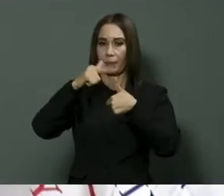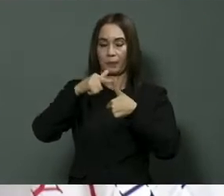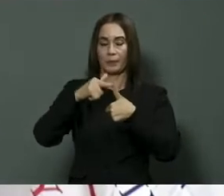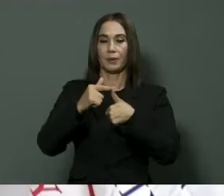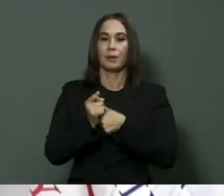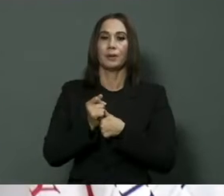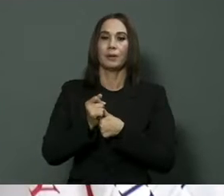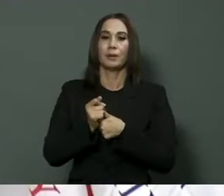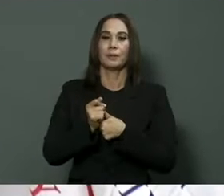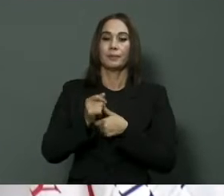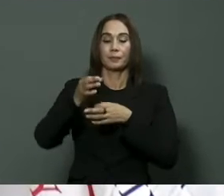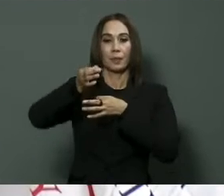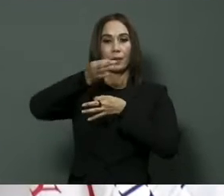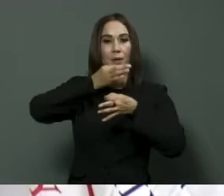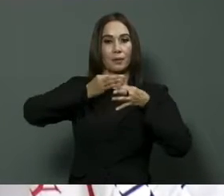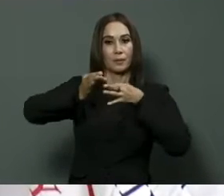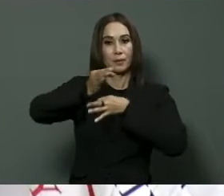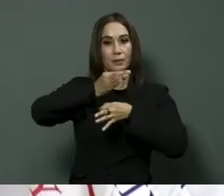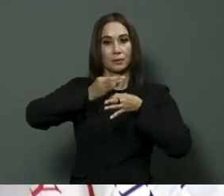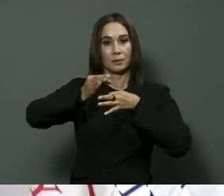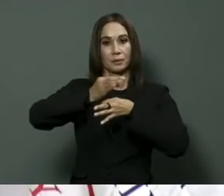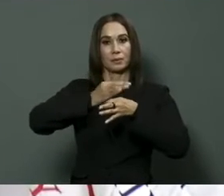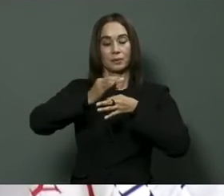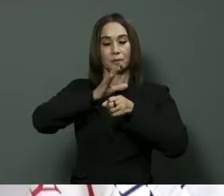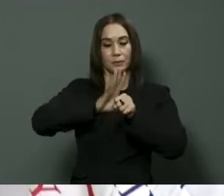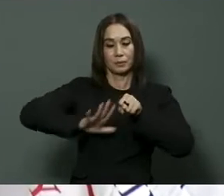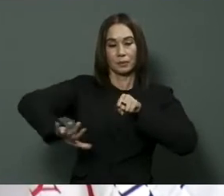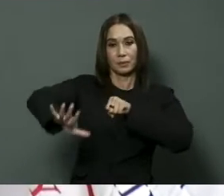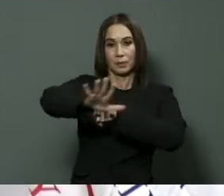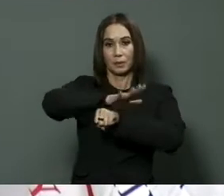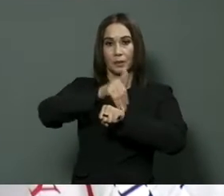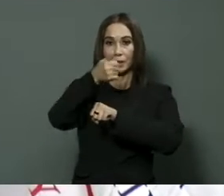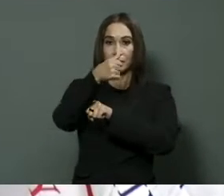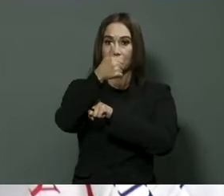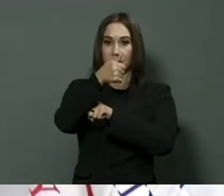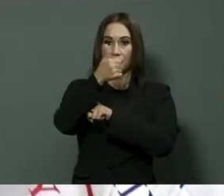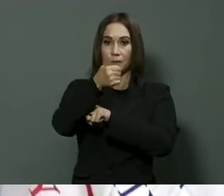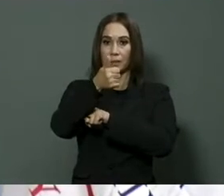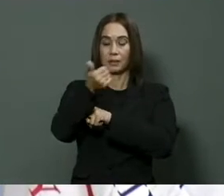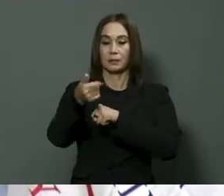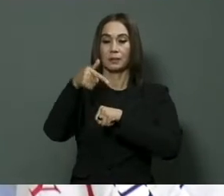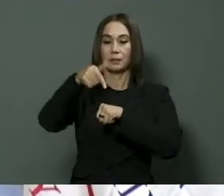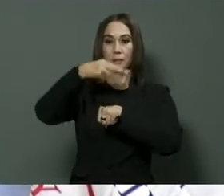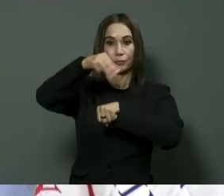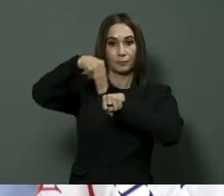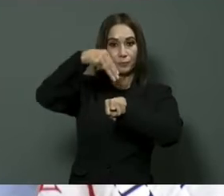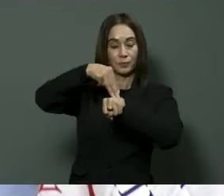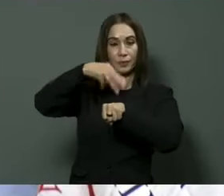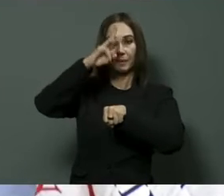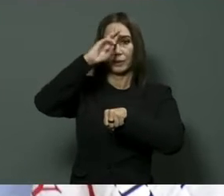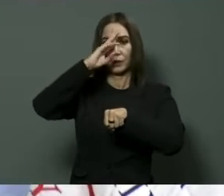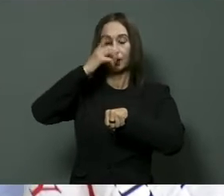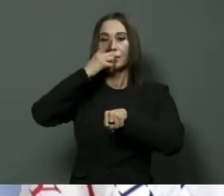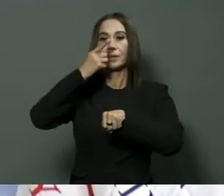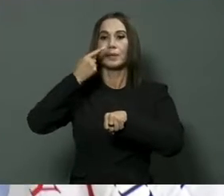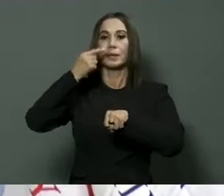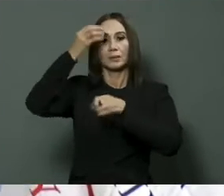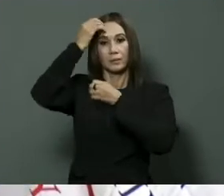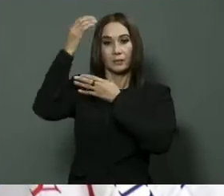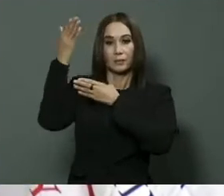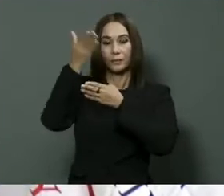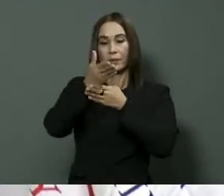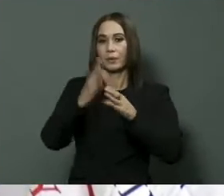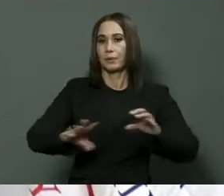siguientes. San Francisco de Macorís ocupa el lugar número 10 de los municipios del país que reportan